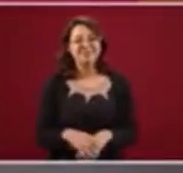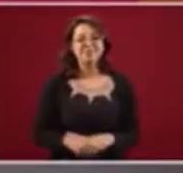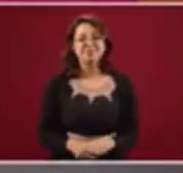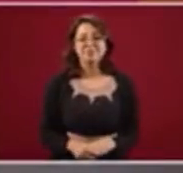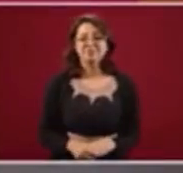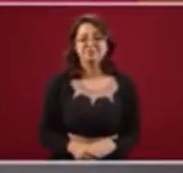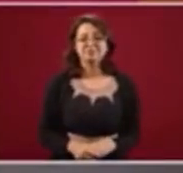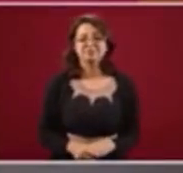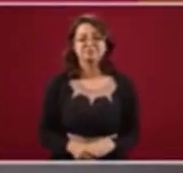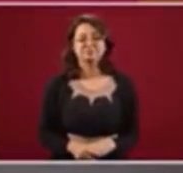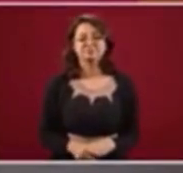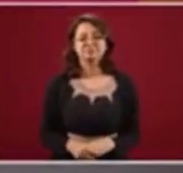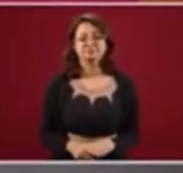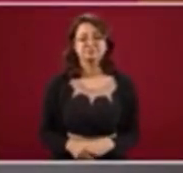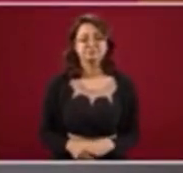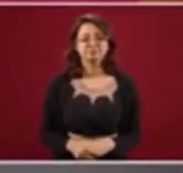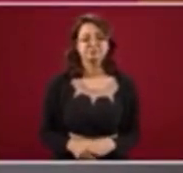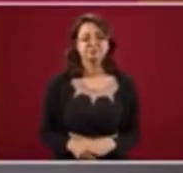natural